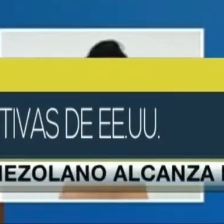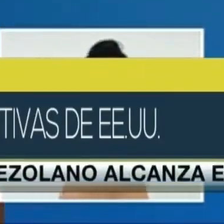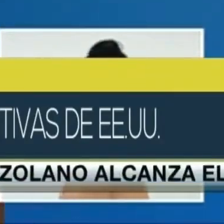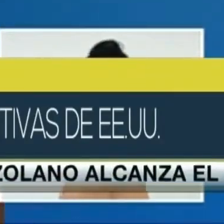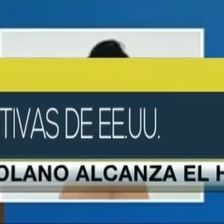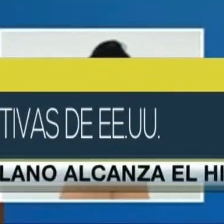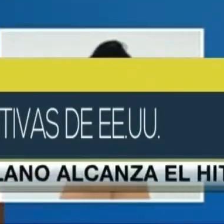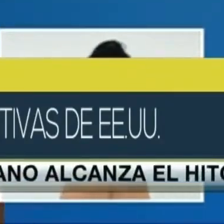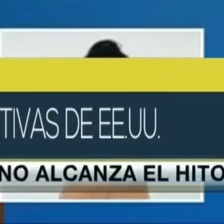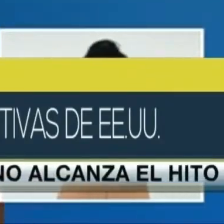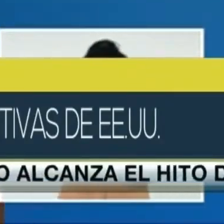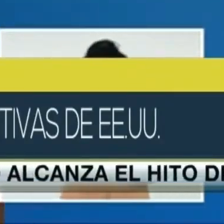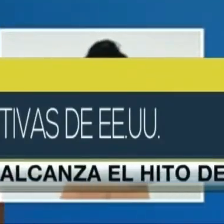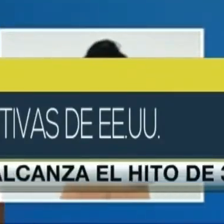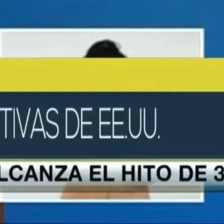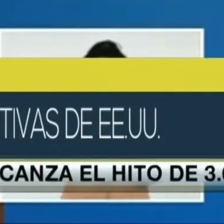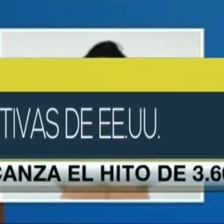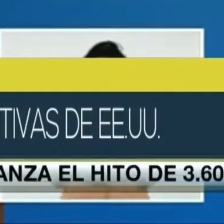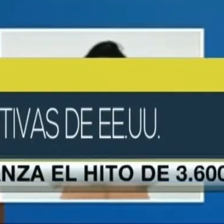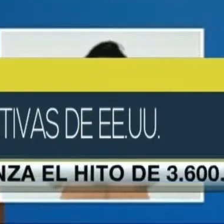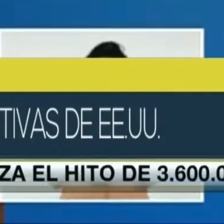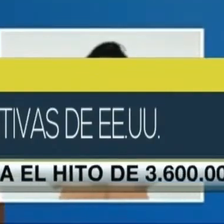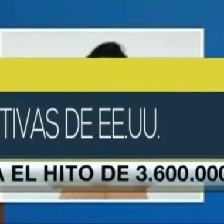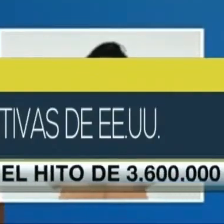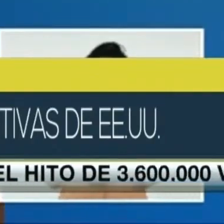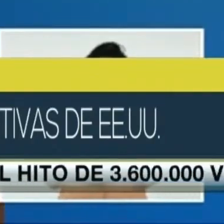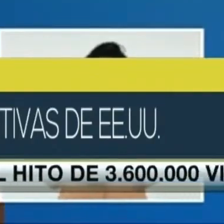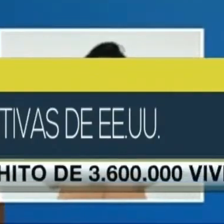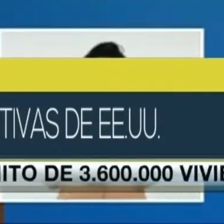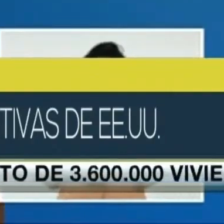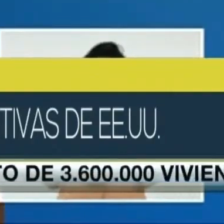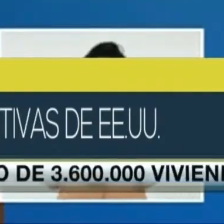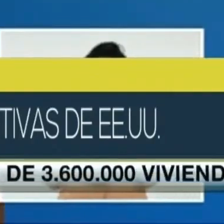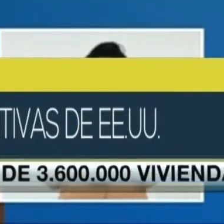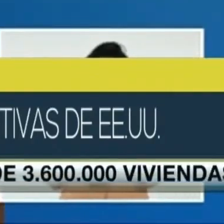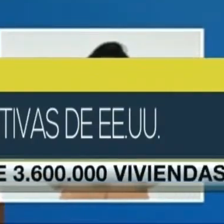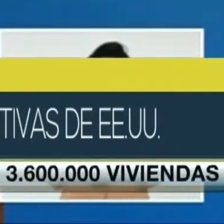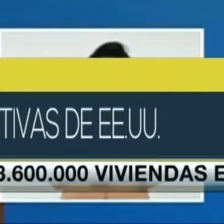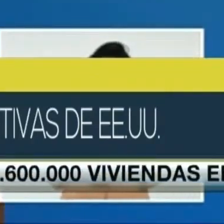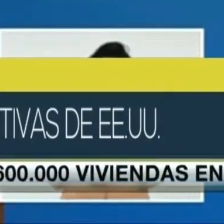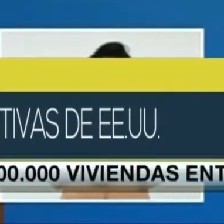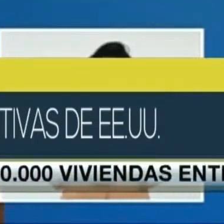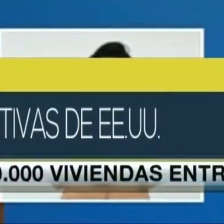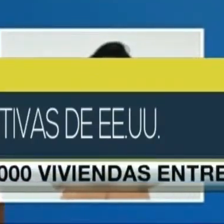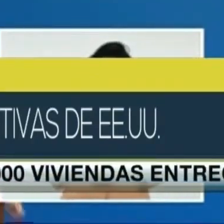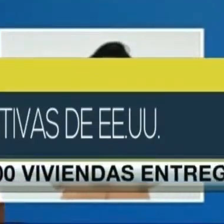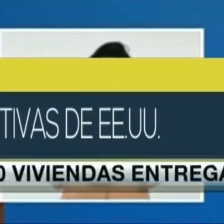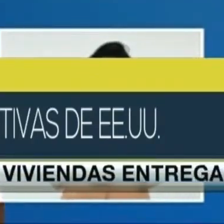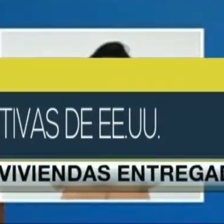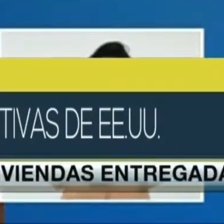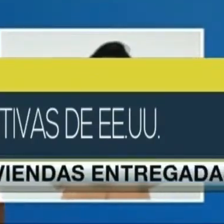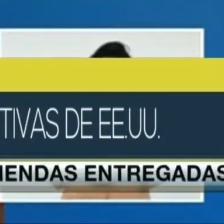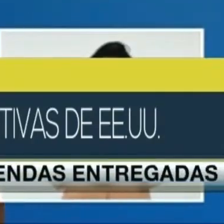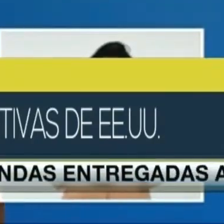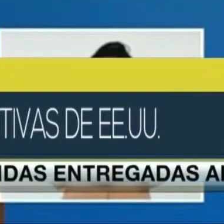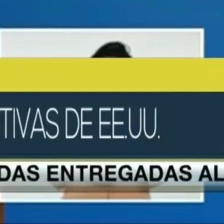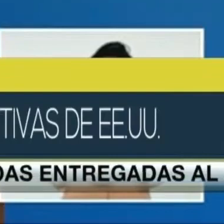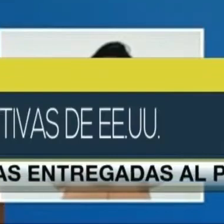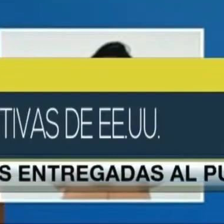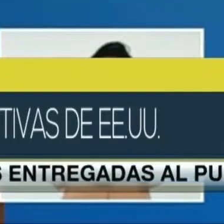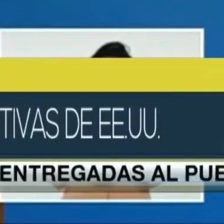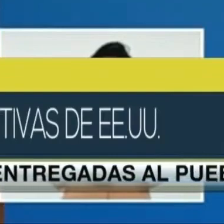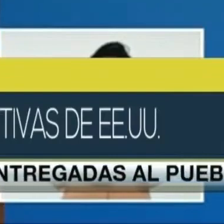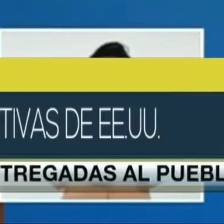por hacer estas imputaciones. Que un cubano que desee visitar a